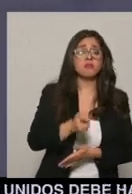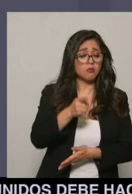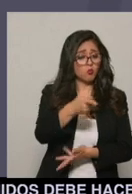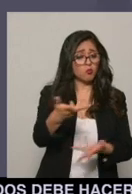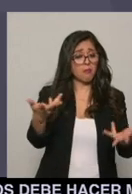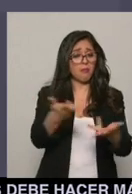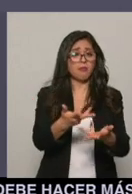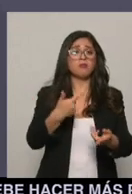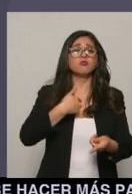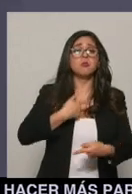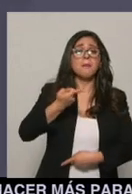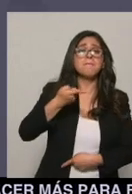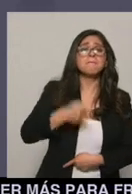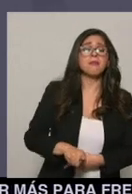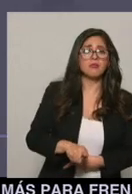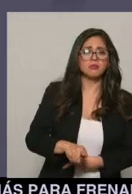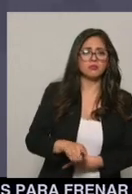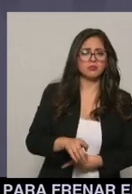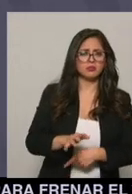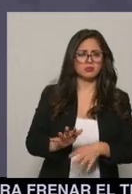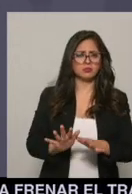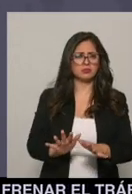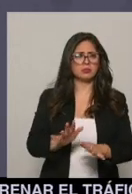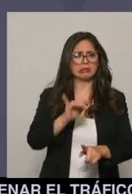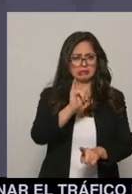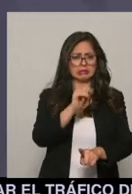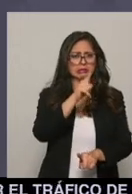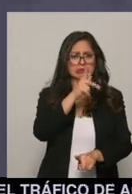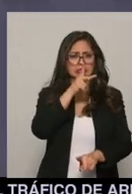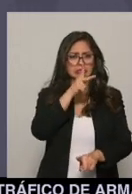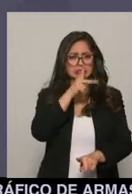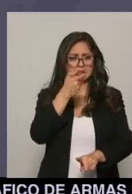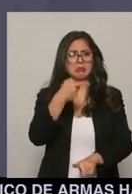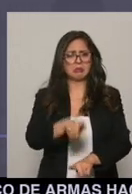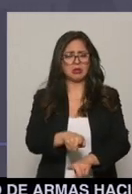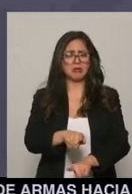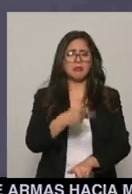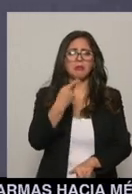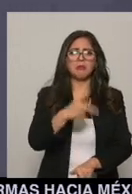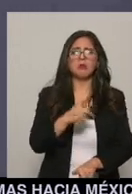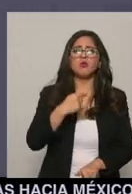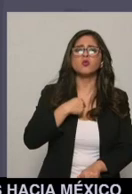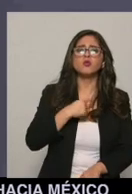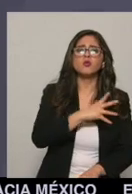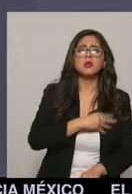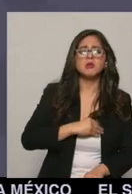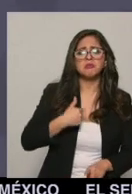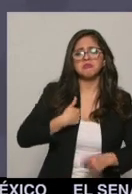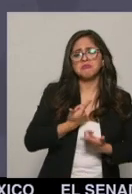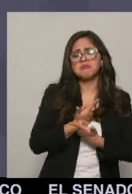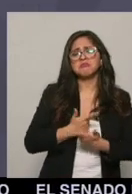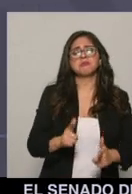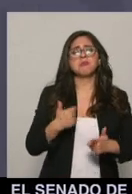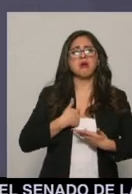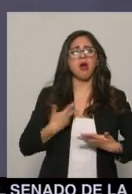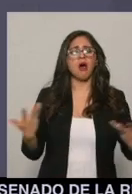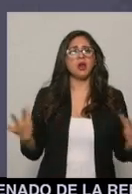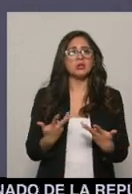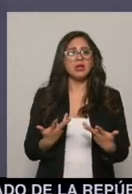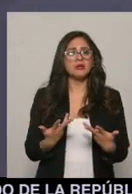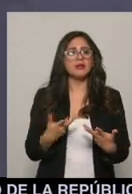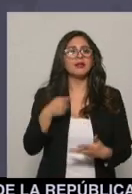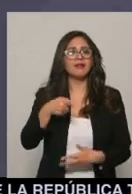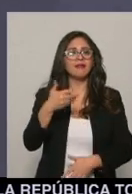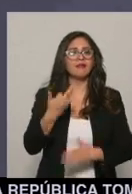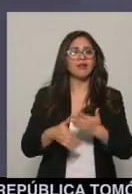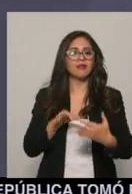soy el papá. Y el adolescente dice, sí, pues eres el papá, pero yo soy el hijo y yo hago lo que me da la gana, ¿no? Claro. Entonces, ahí no podemos empatar la comunicación,